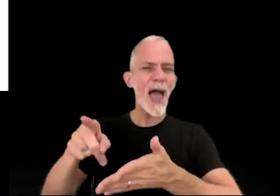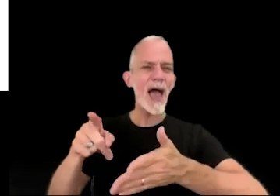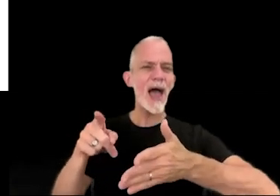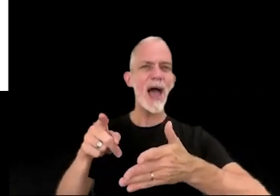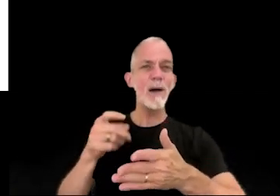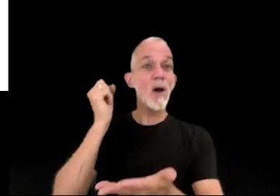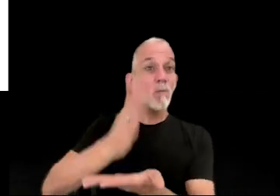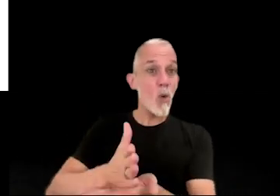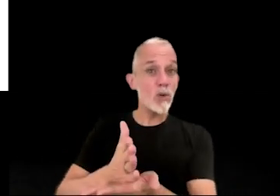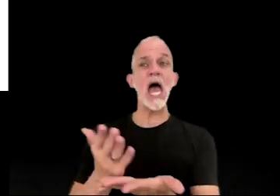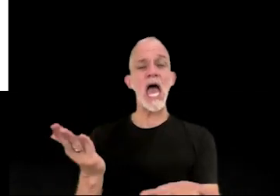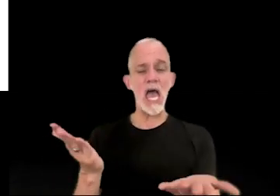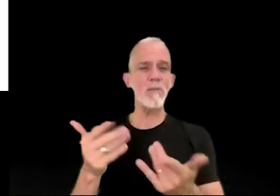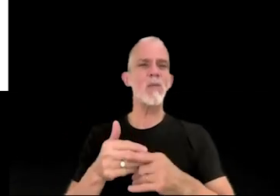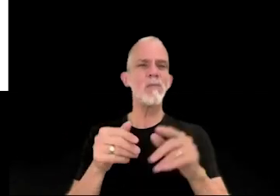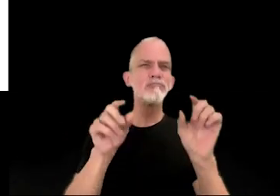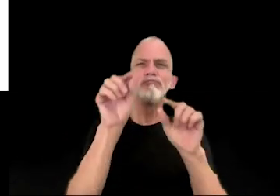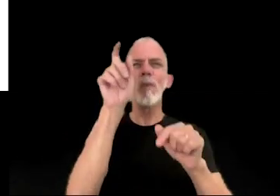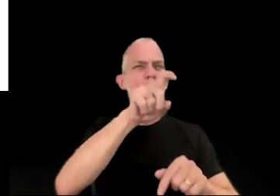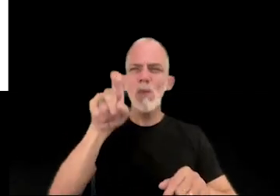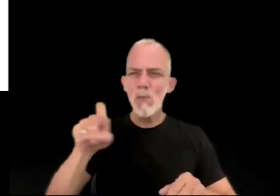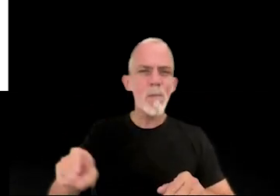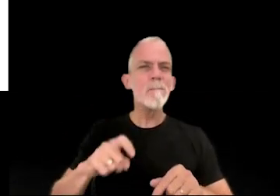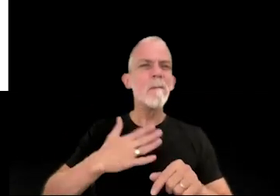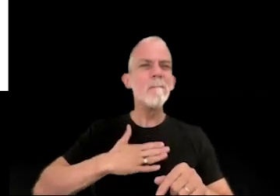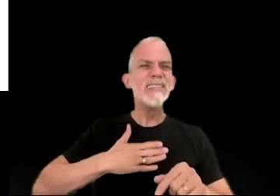mis facilidades, todo lo que las